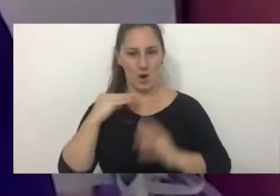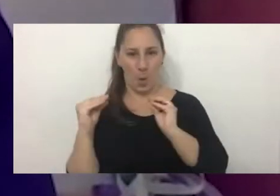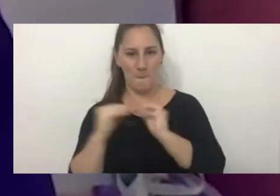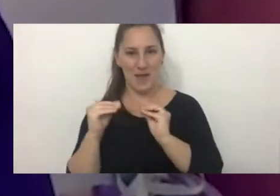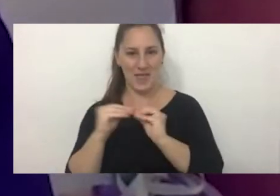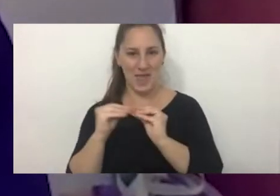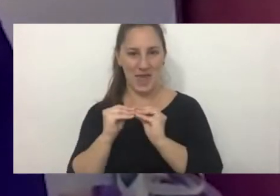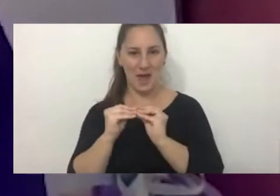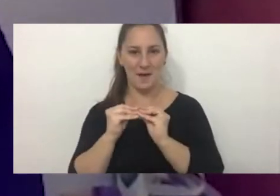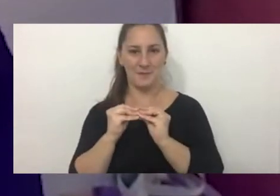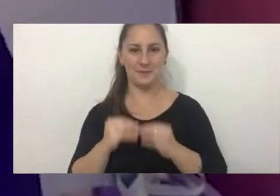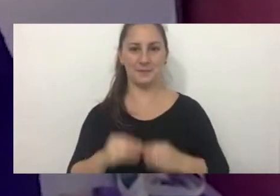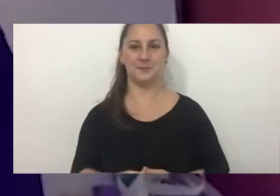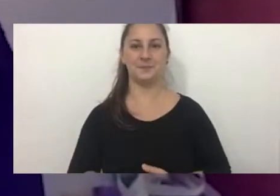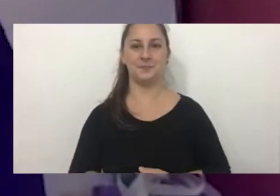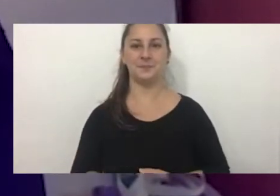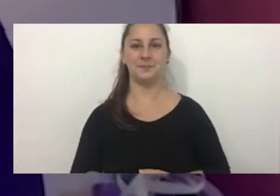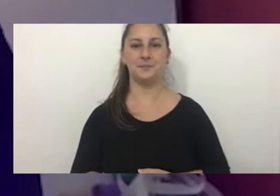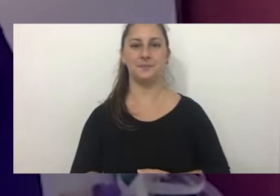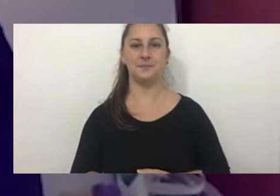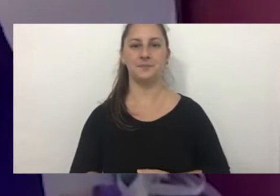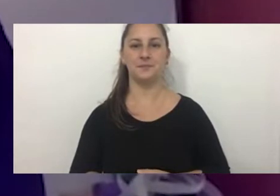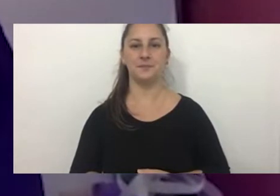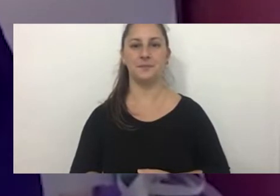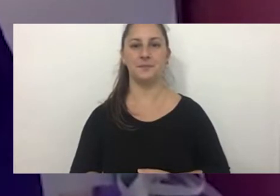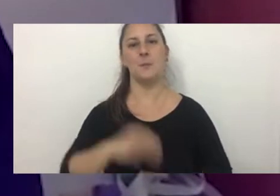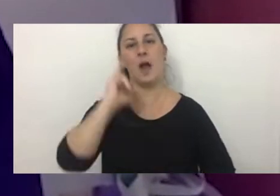y bueno, y tiene una capacitación en DULA